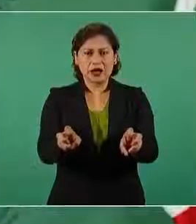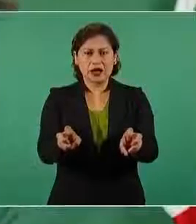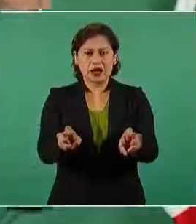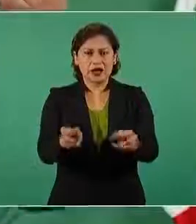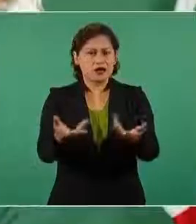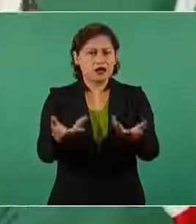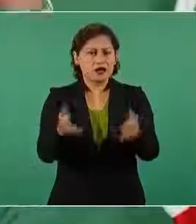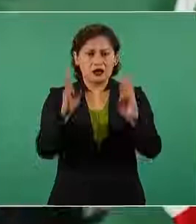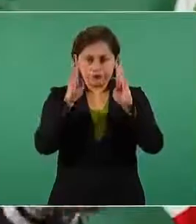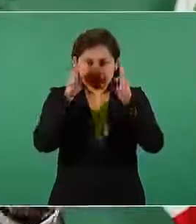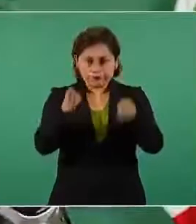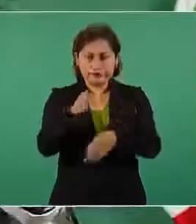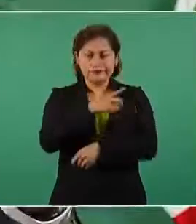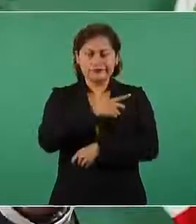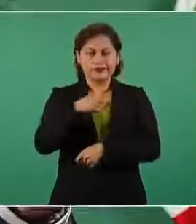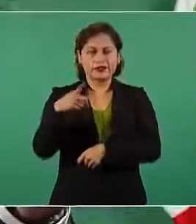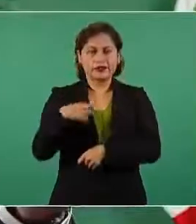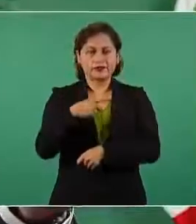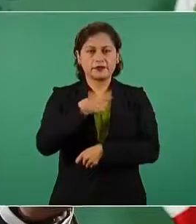Y eso tiene que ver también